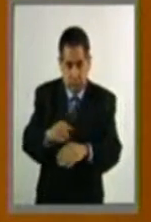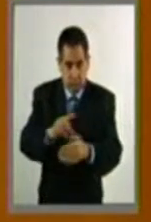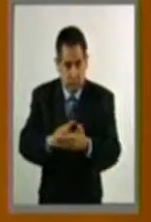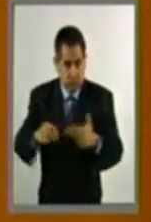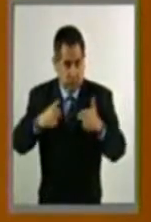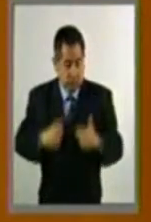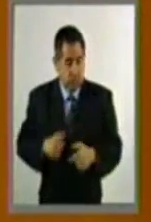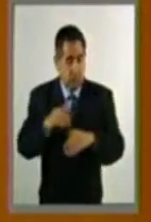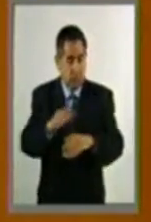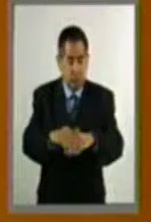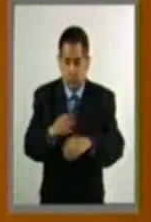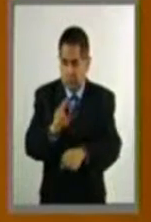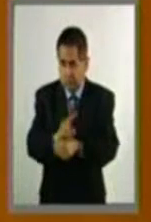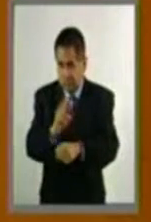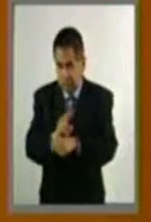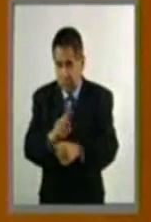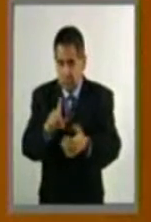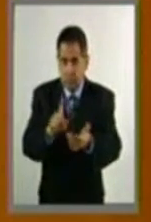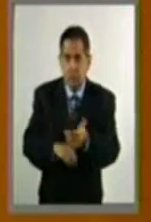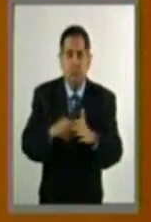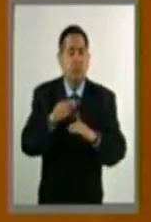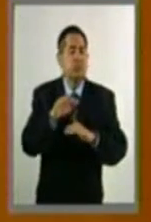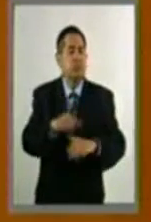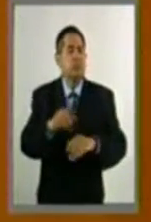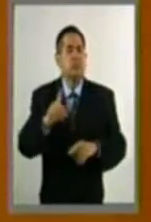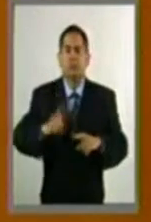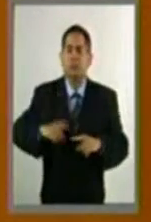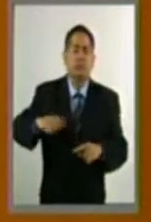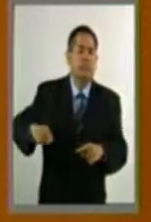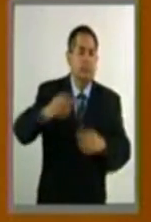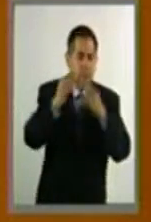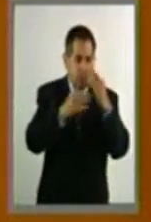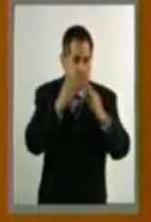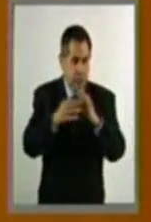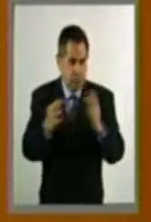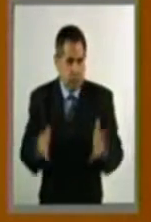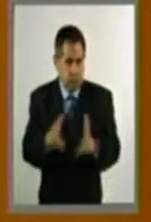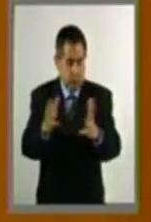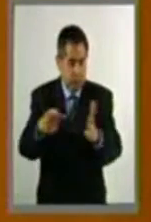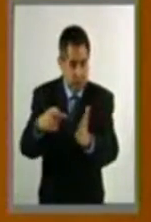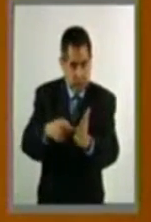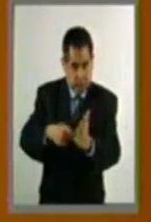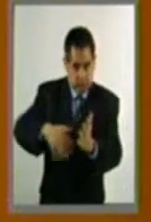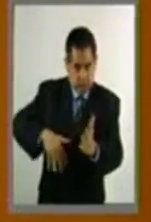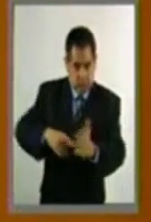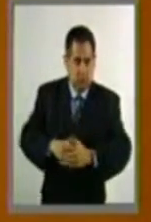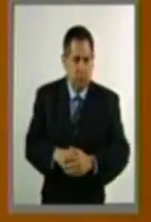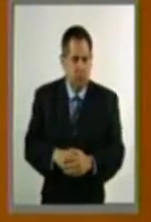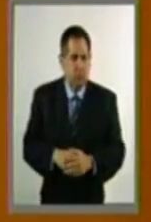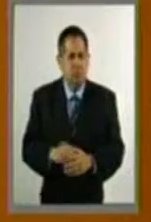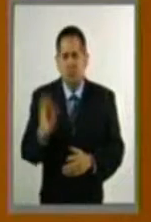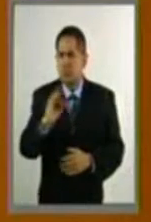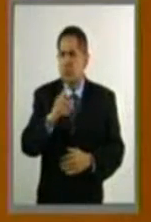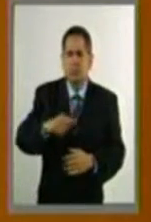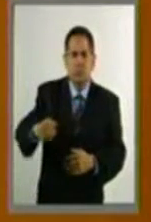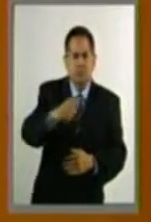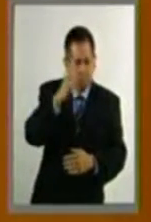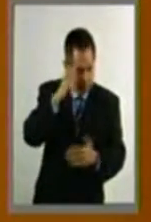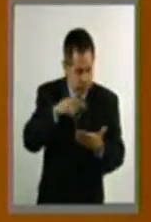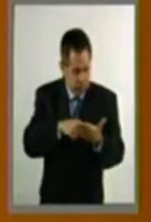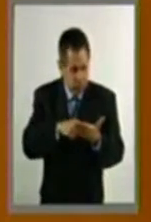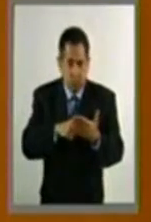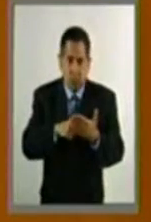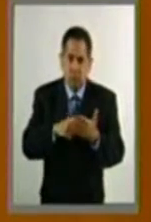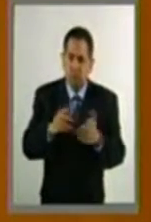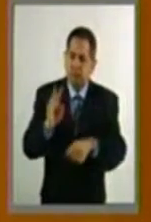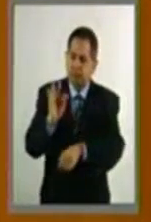humanos en materia de vigilancia sobre la salvaguarda y promoción del principio mencionado, cuando su competencia en torno a la promoción